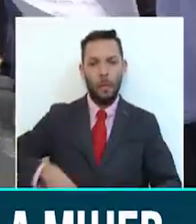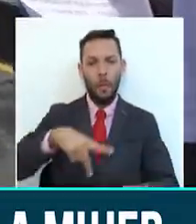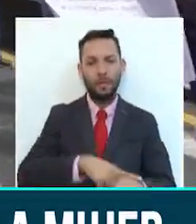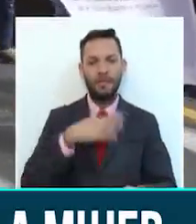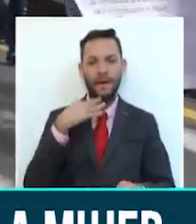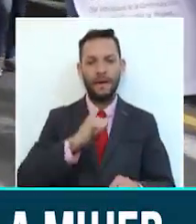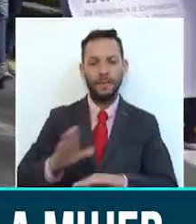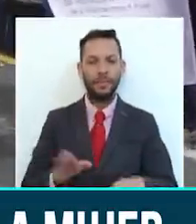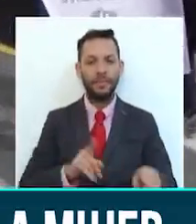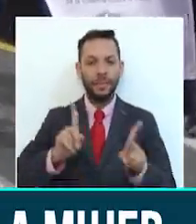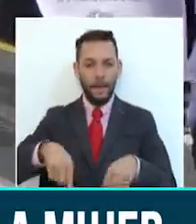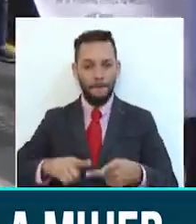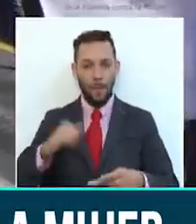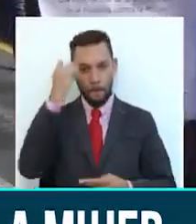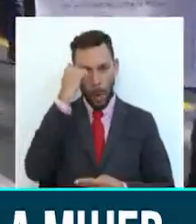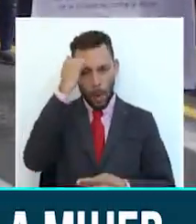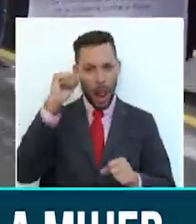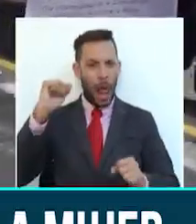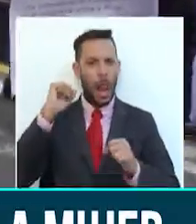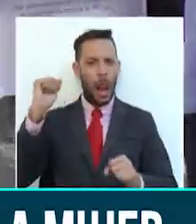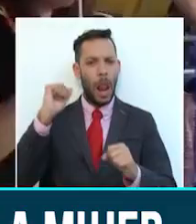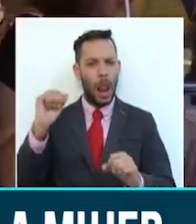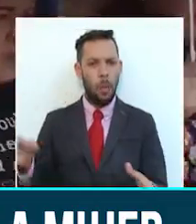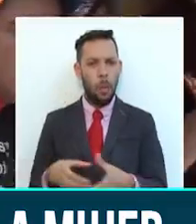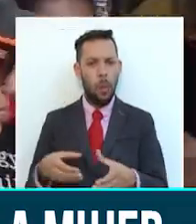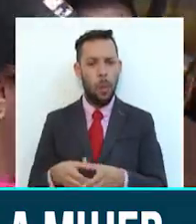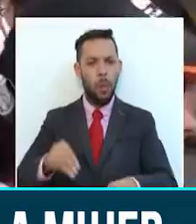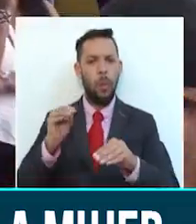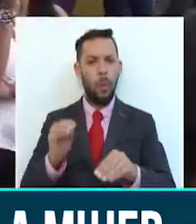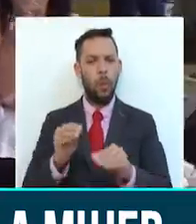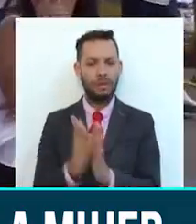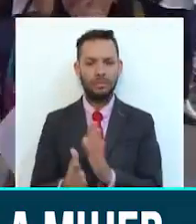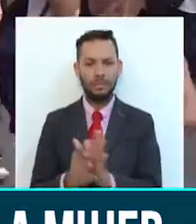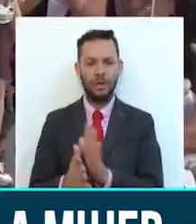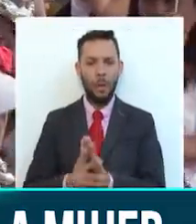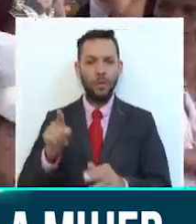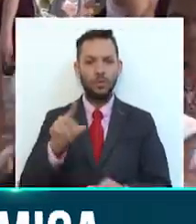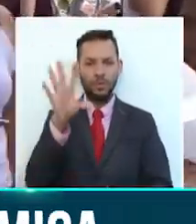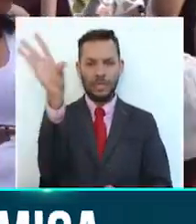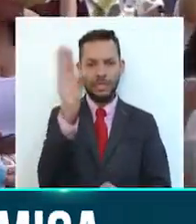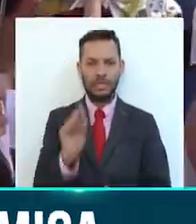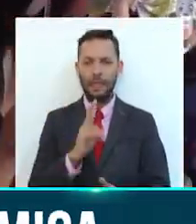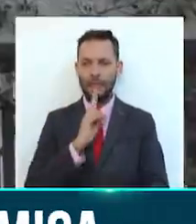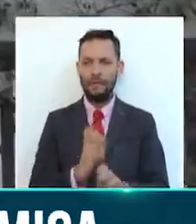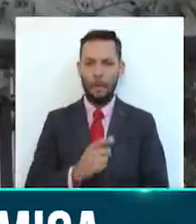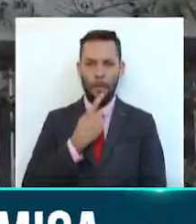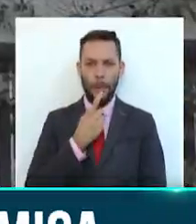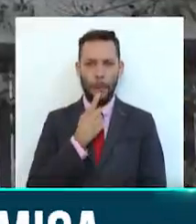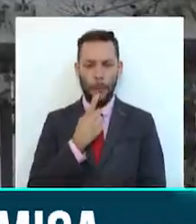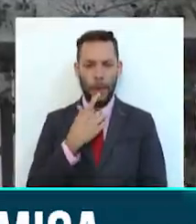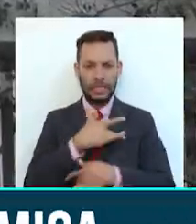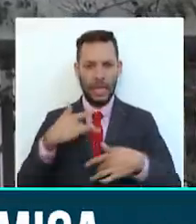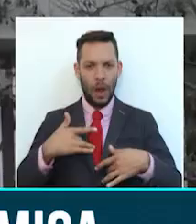también indicaron a través de sus voceros del Sindicato Único de Trabajadores de la Educación que en el Quindío el deficiente servicio que presta